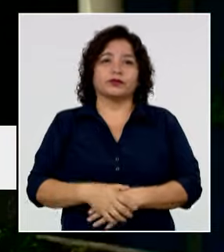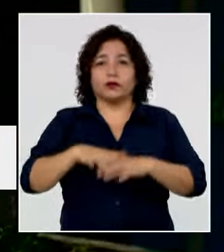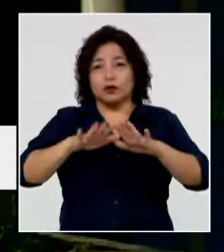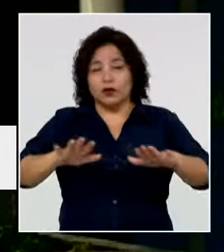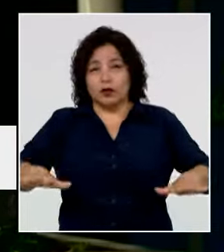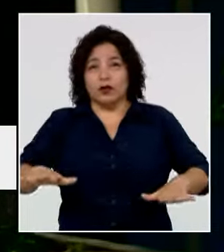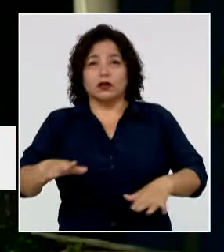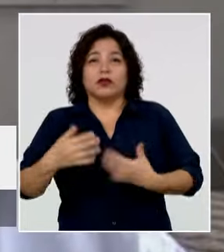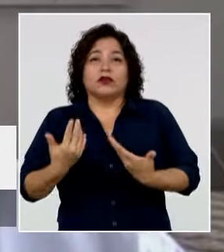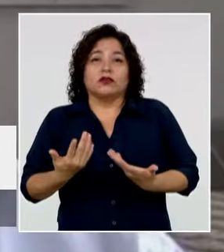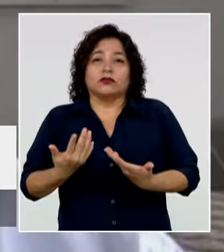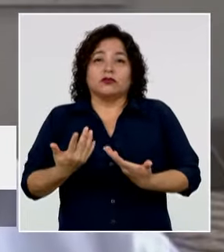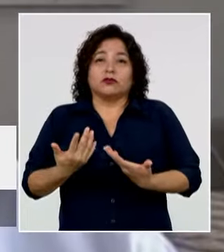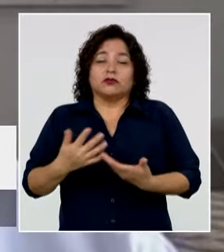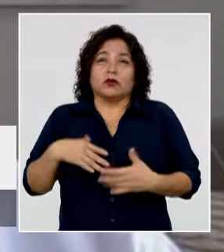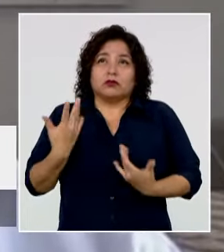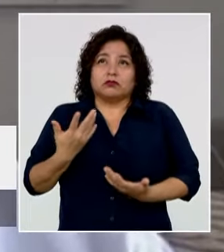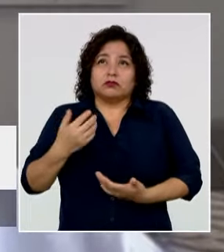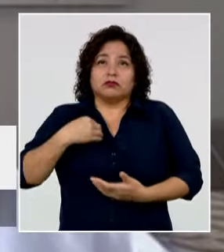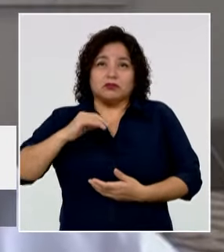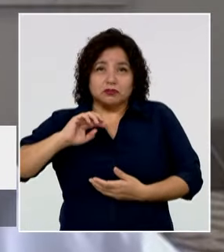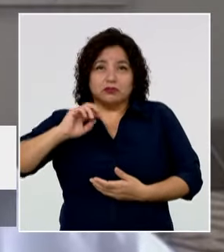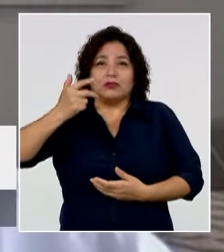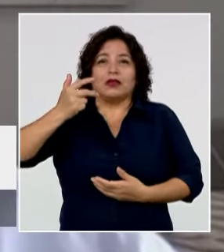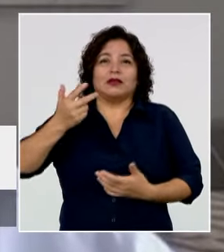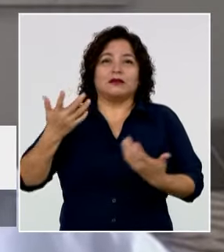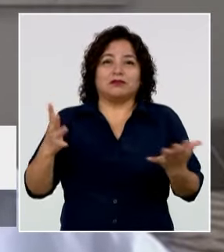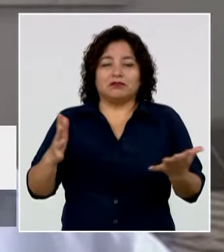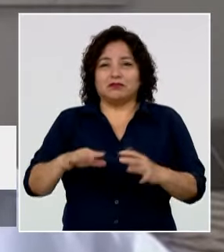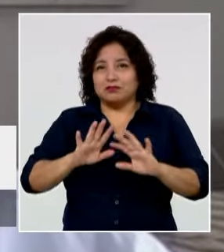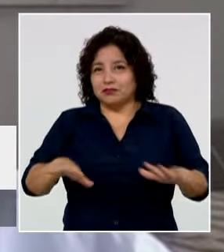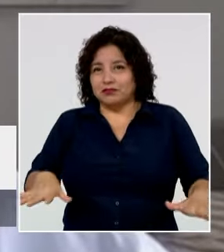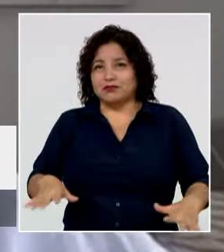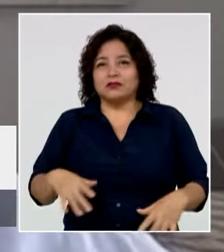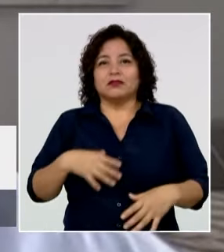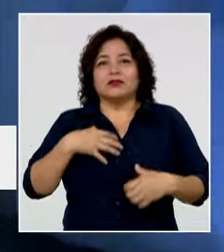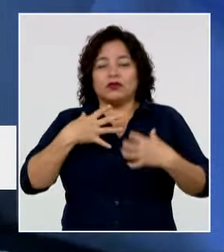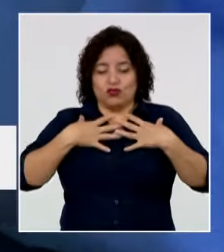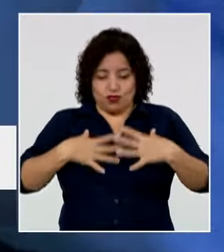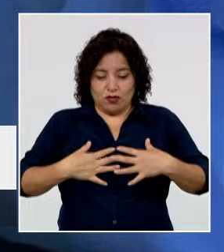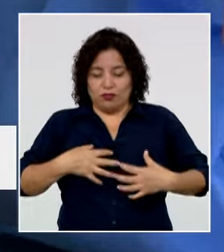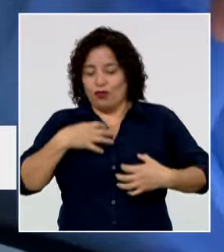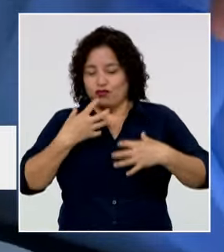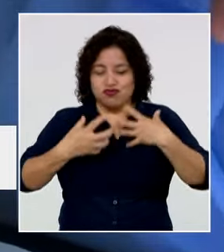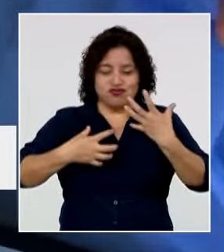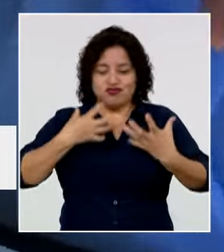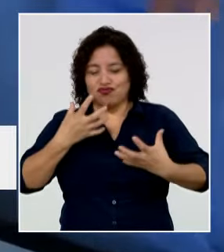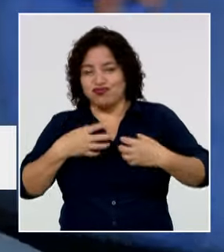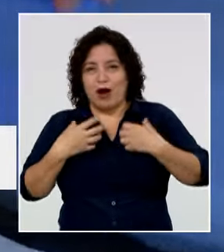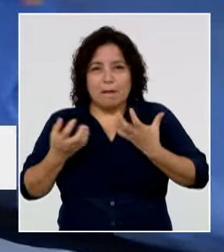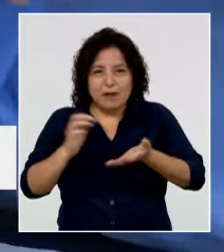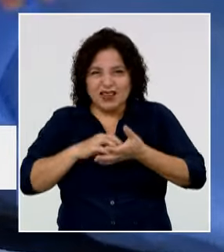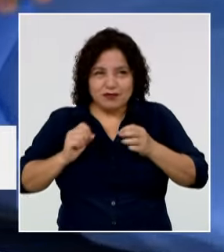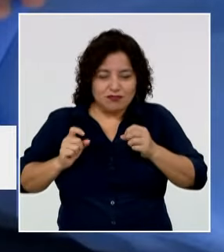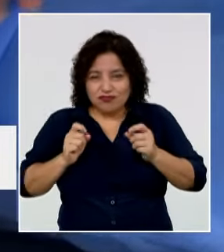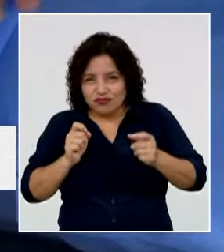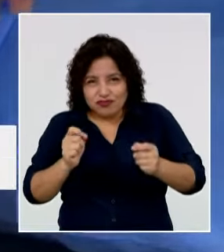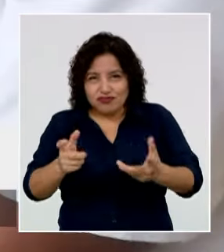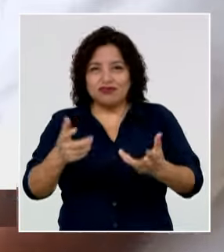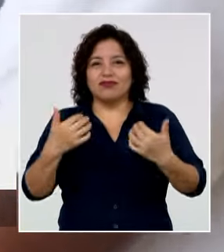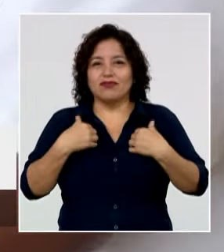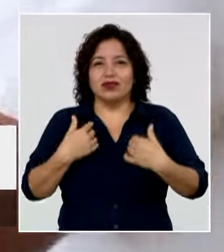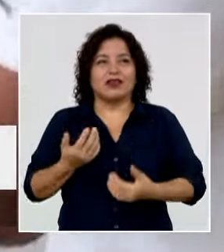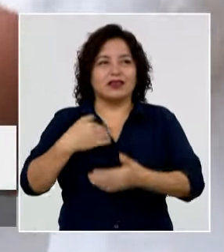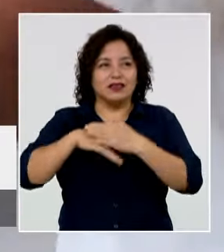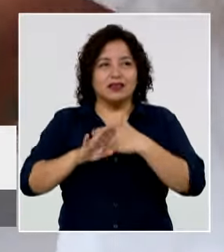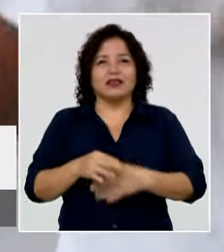niños replicadores son fábricas que trabajan al 100% para producir más virus. Y es más, si